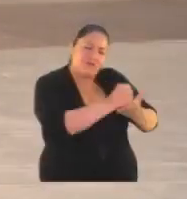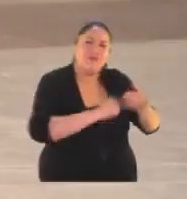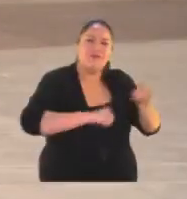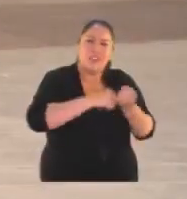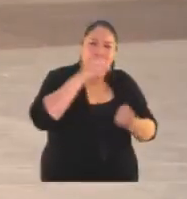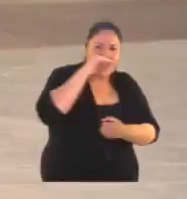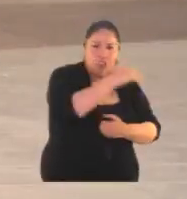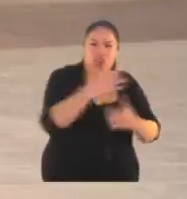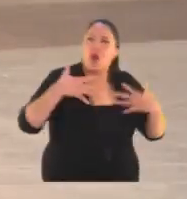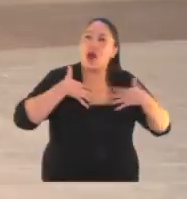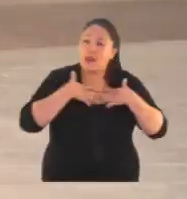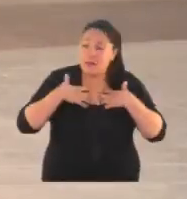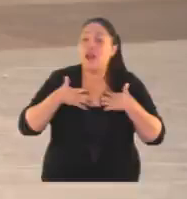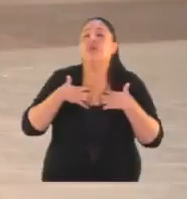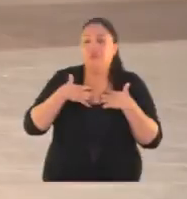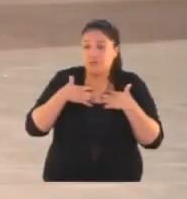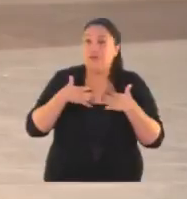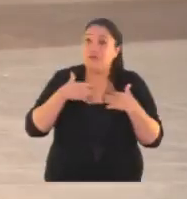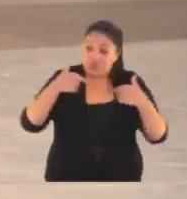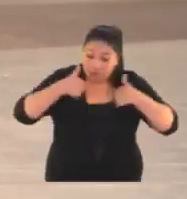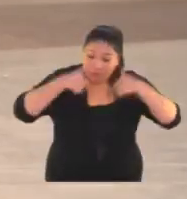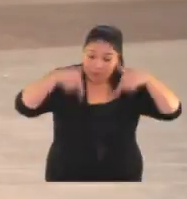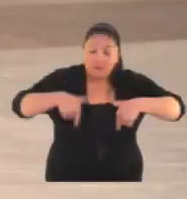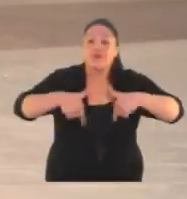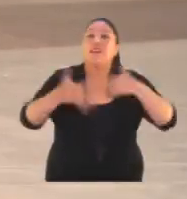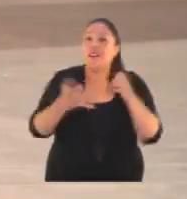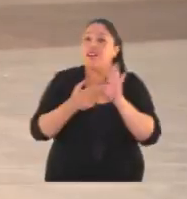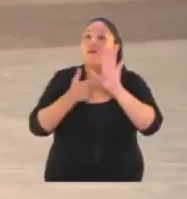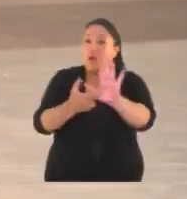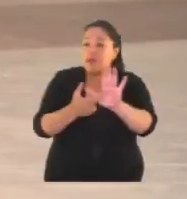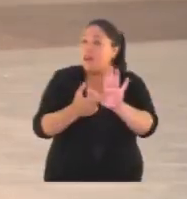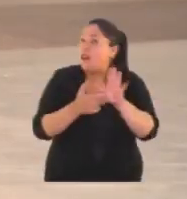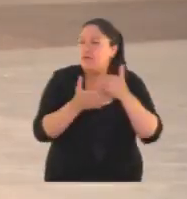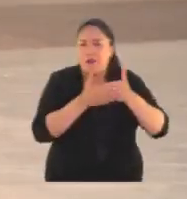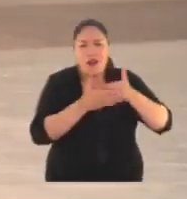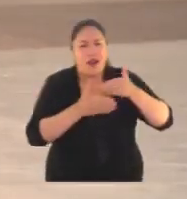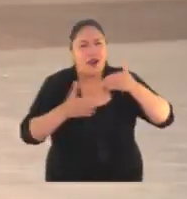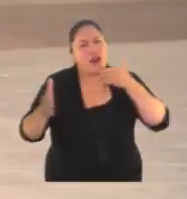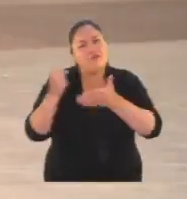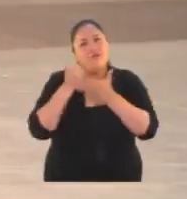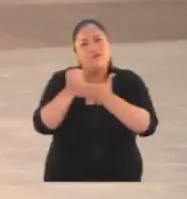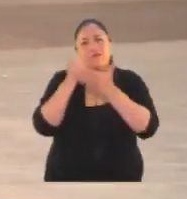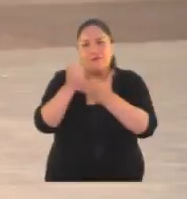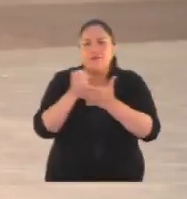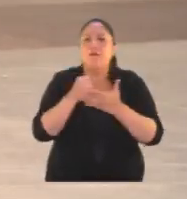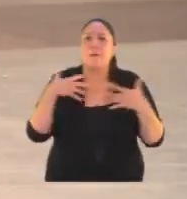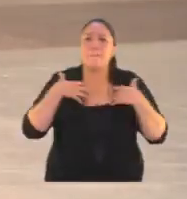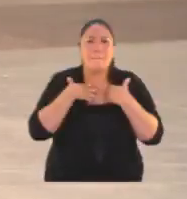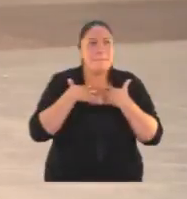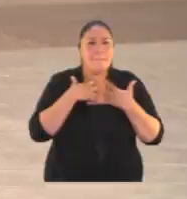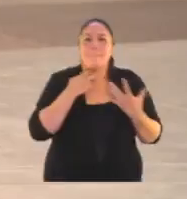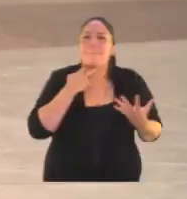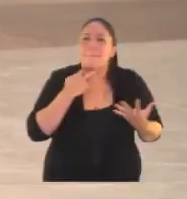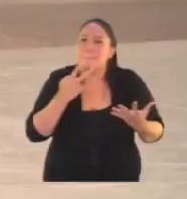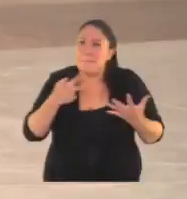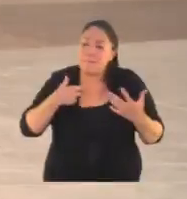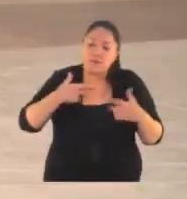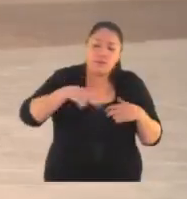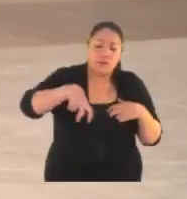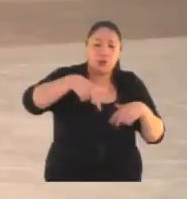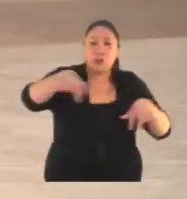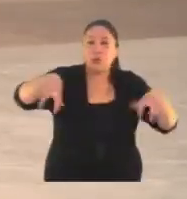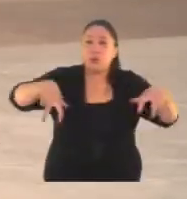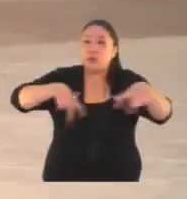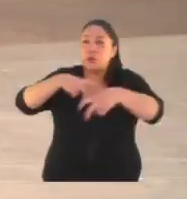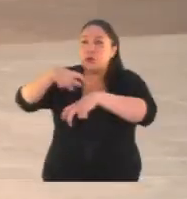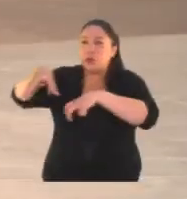queremos resaltar la labor de esas personas que dedican sus días a ayudar a aquellos que no tienen voz, como los animalitos que deambulan por las calles. Por